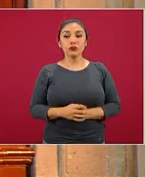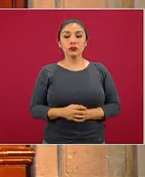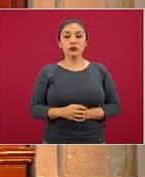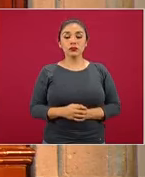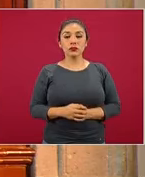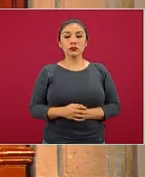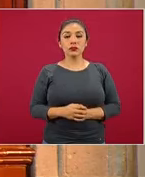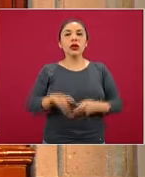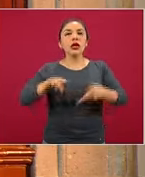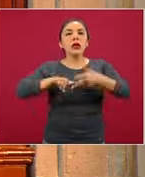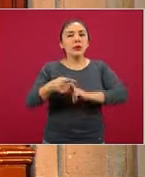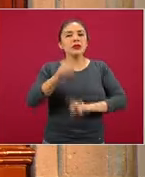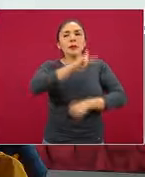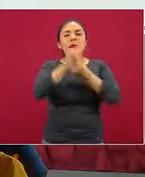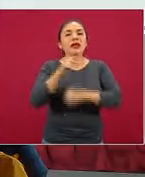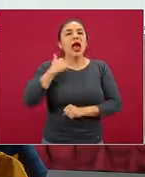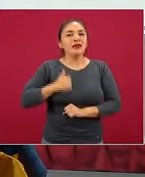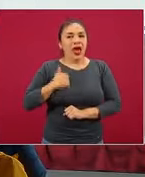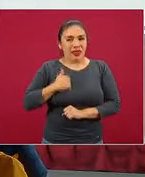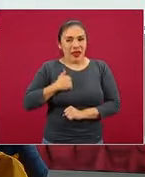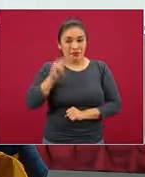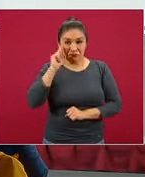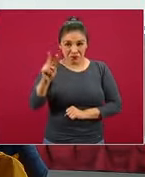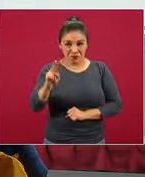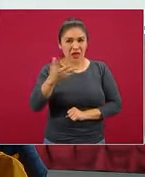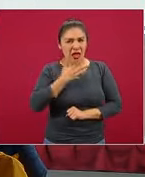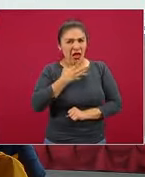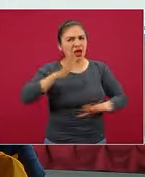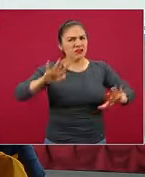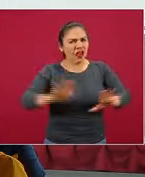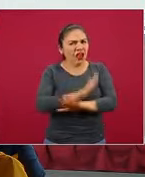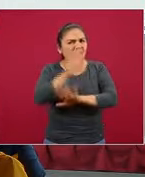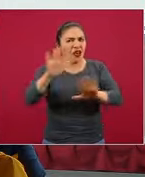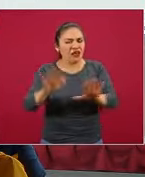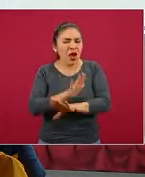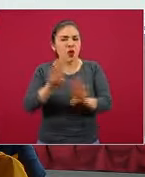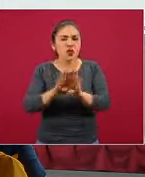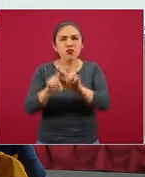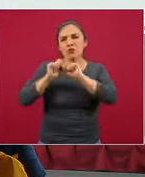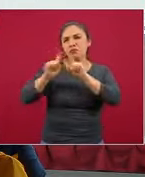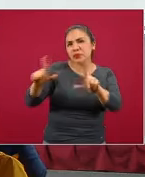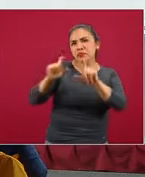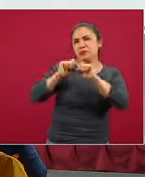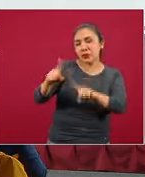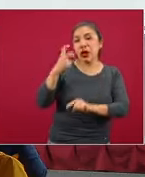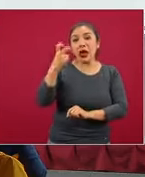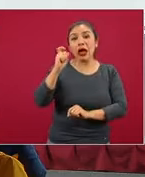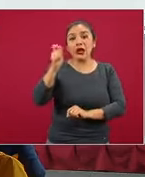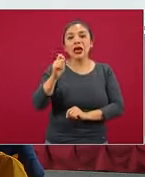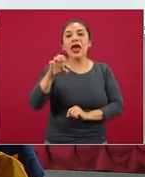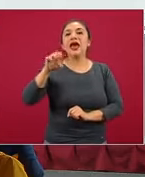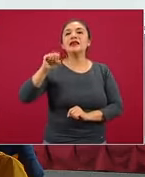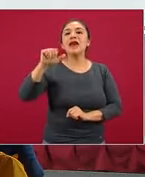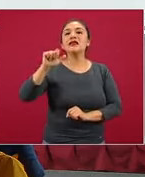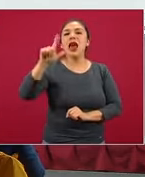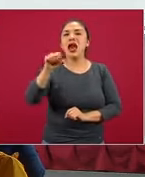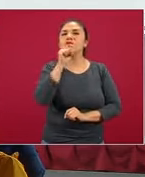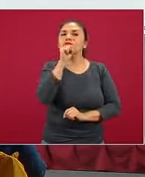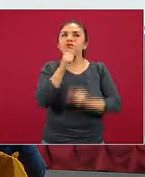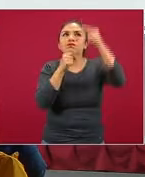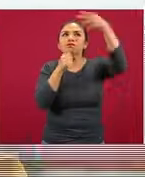Vamos a empezar con Canadá. Y algo que va a estar cambiando también entre una diapositiva a otra es precisamente la escala. Aquí tenemos una